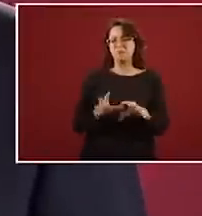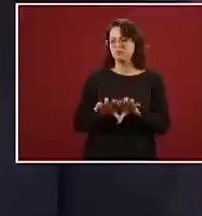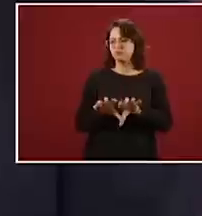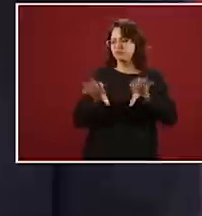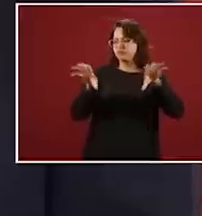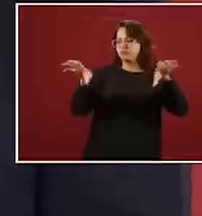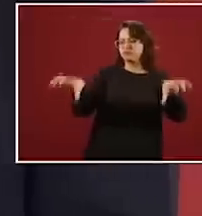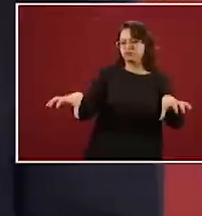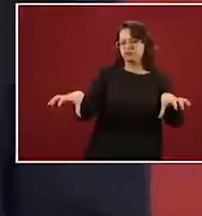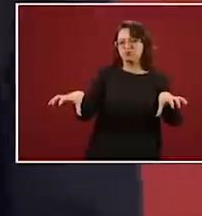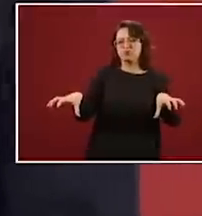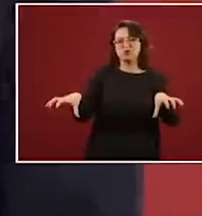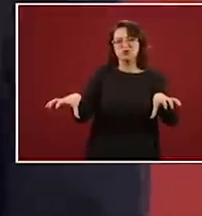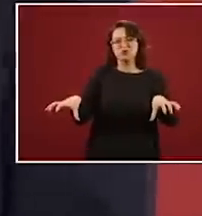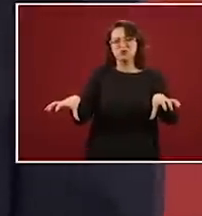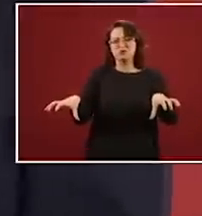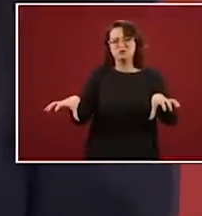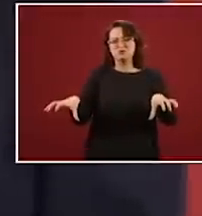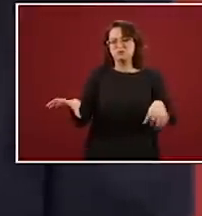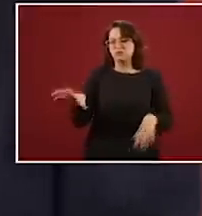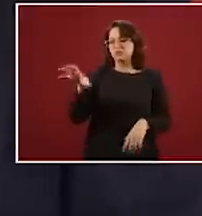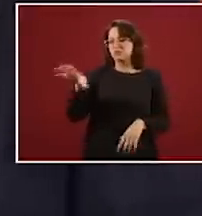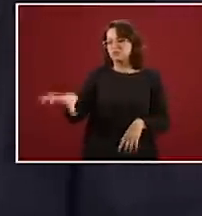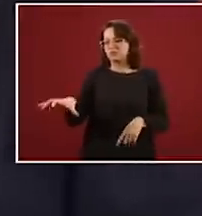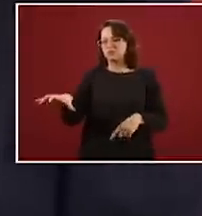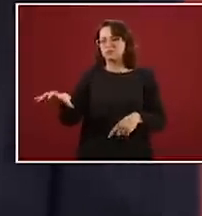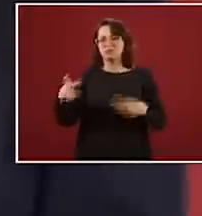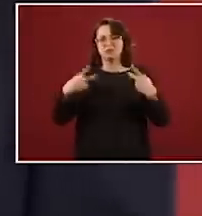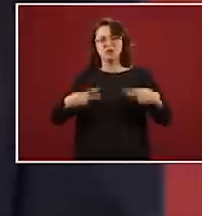el mundo del pueblo